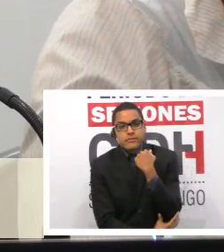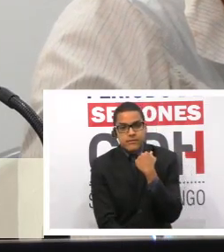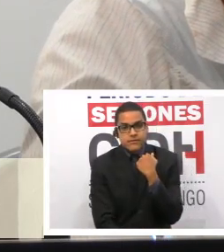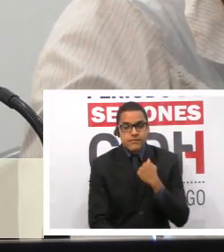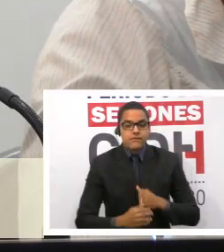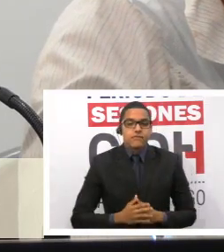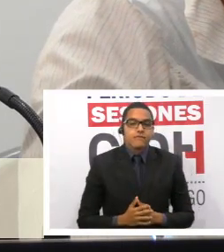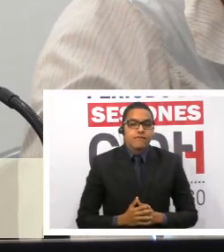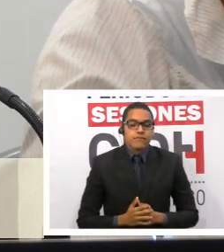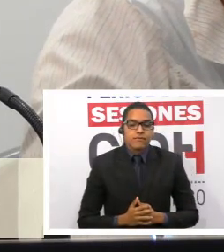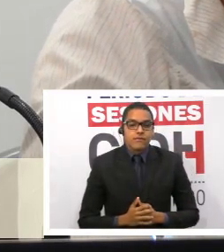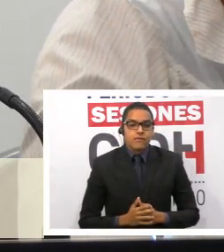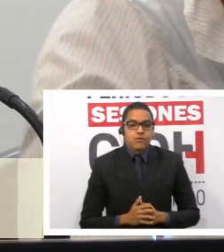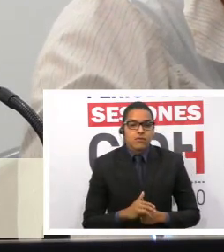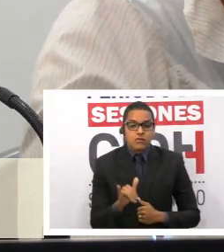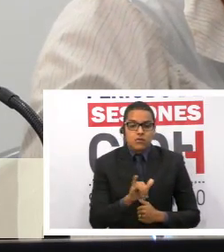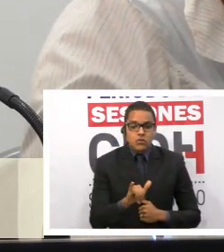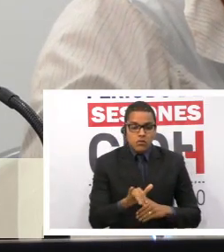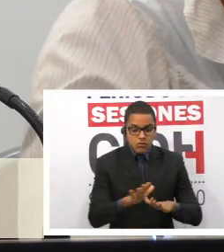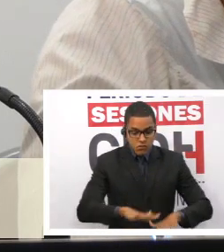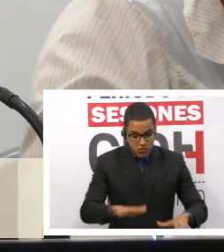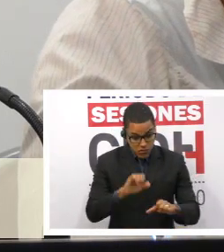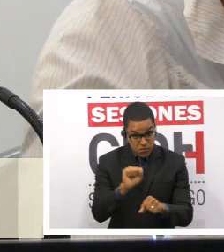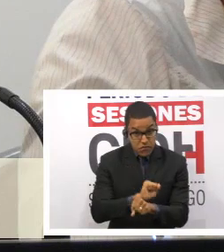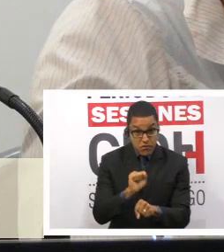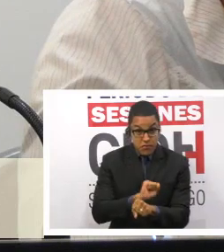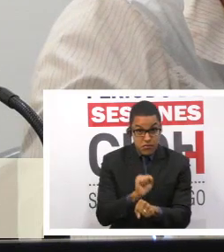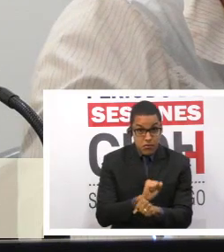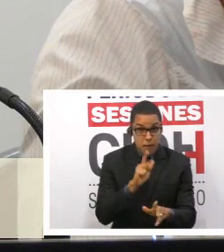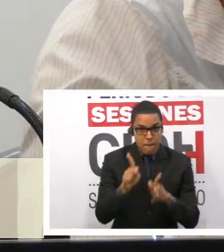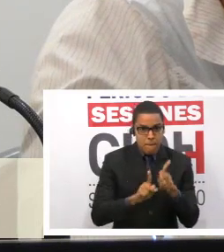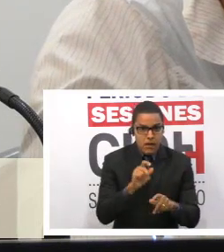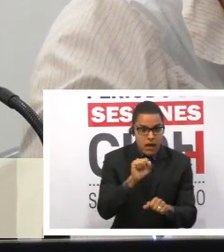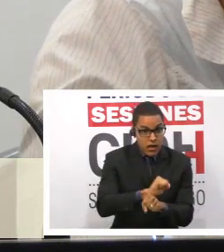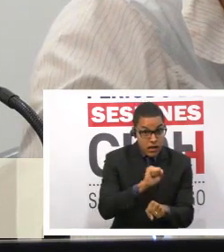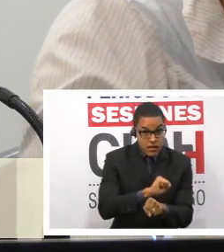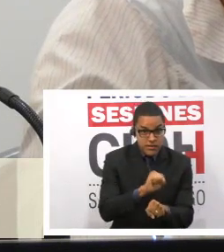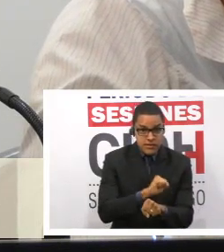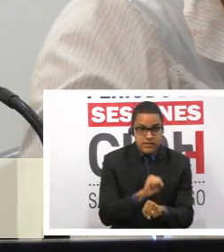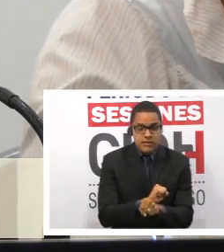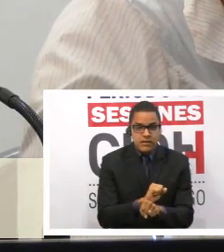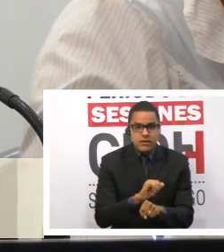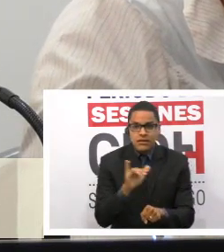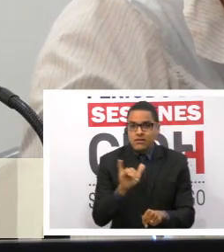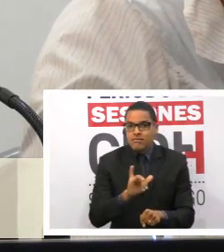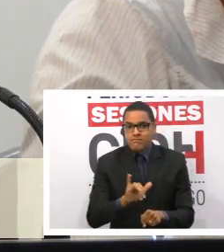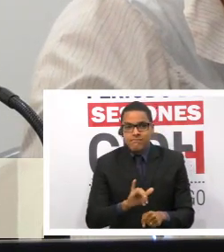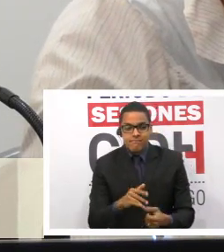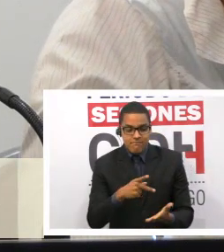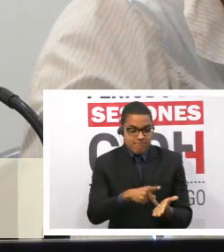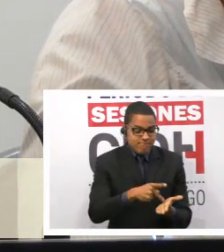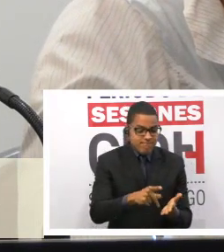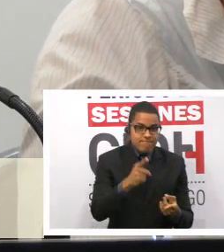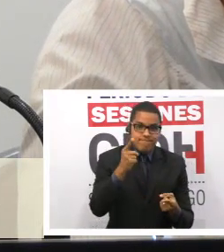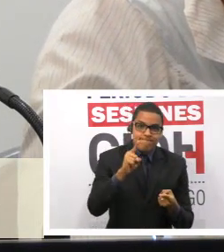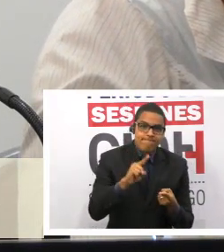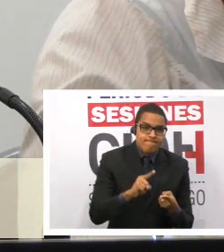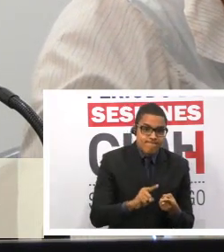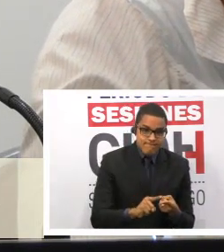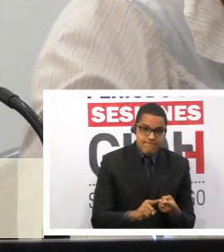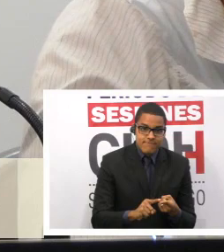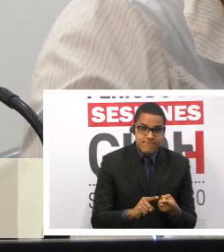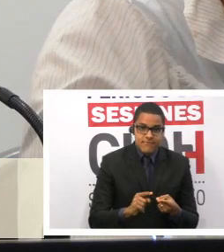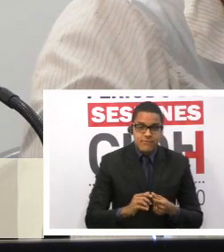agropecuario a su vez aumentan los gastos tributarios o exenciones impositivas que suponen un tratamiento más beneficioso para ciertos sectores o